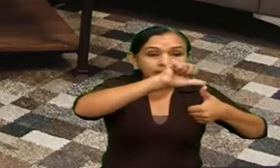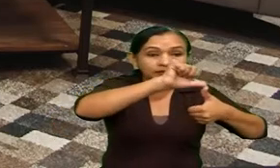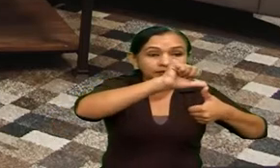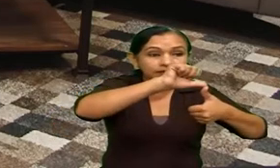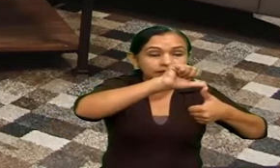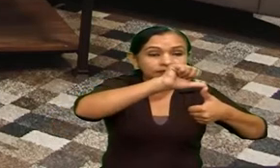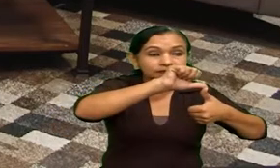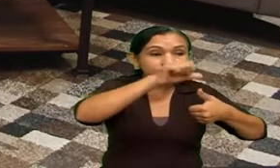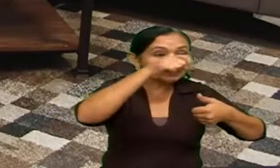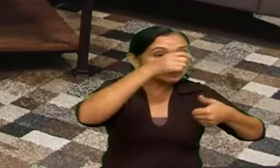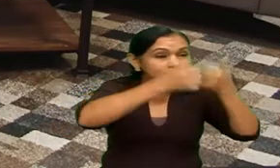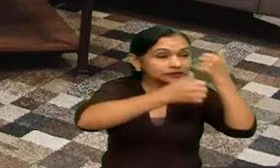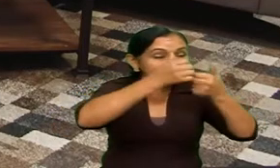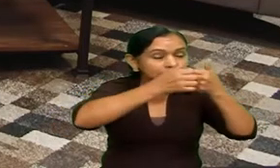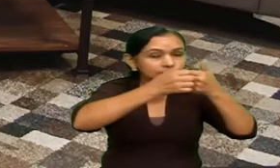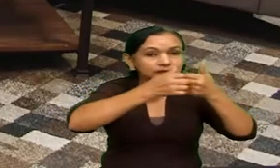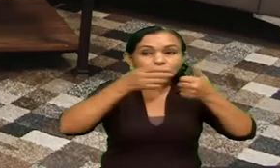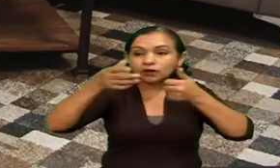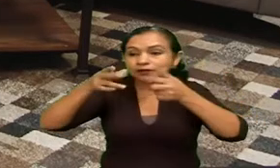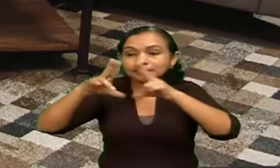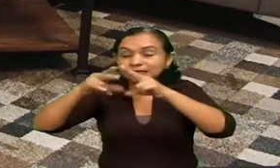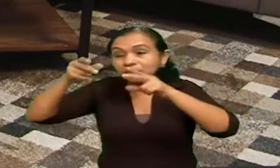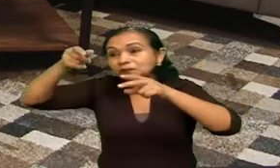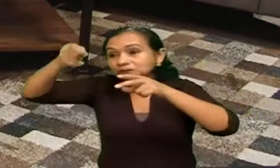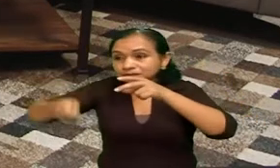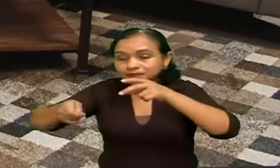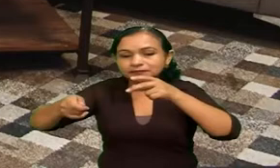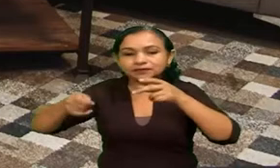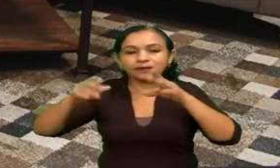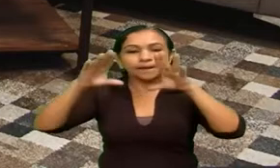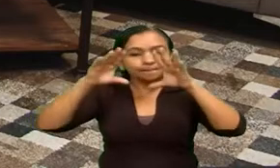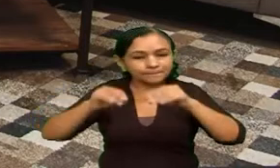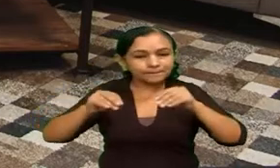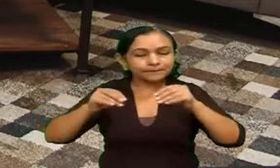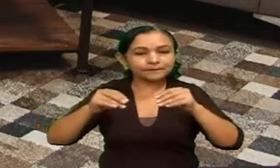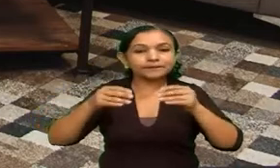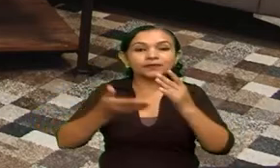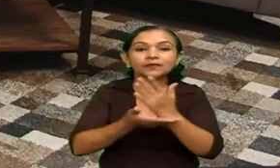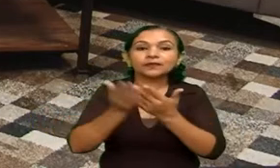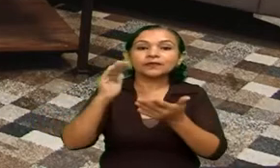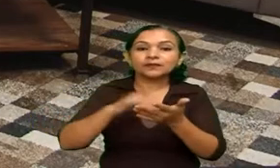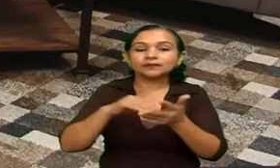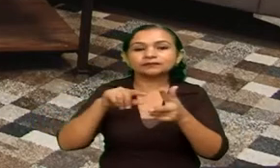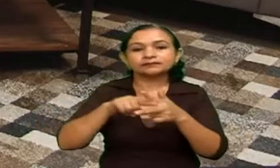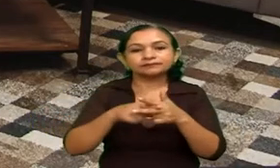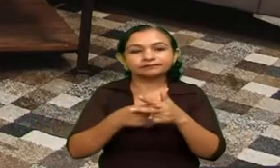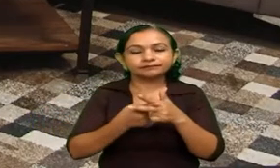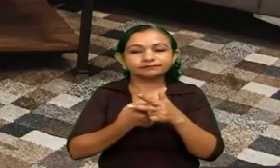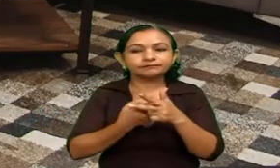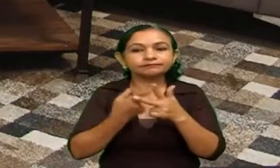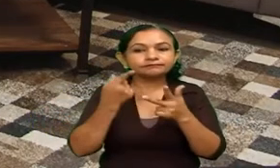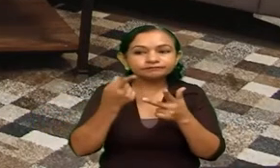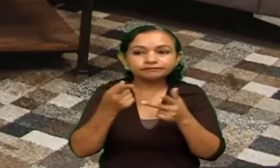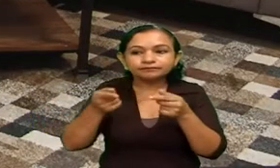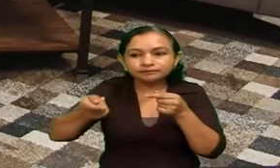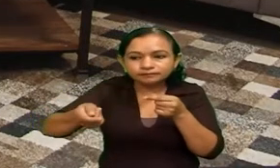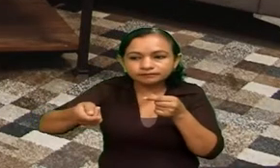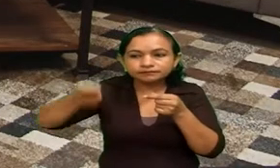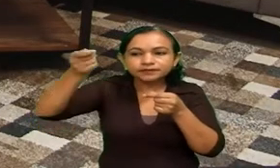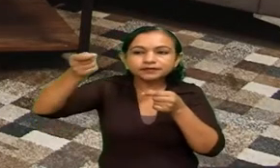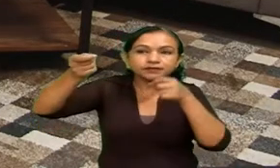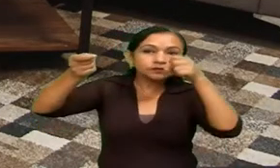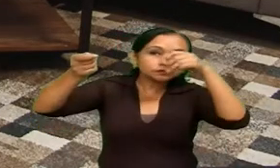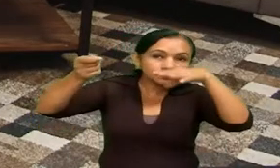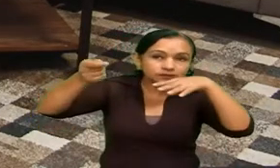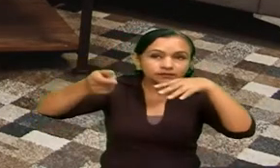Cuando ya empezás a restaurar, a restablecer la energía, entonces va de manera gradual, ¿verdad? Okay,